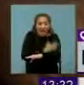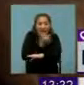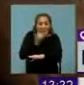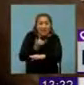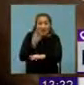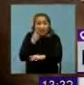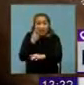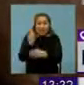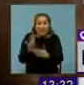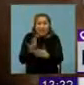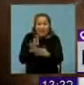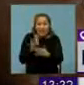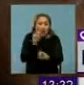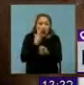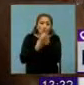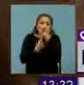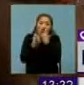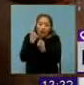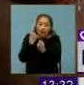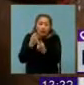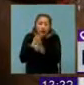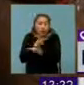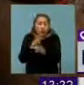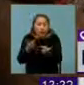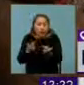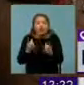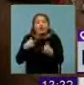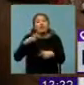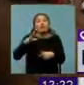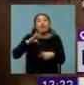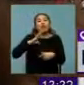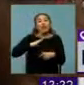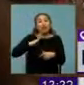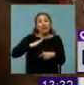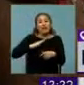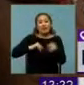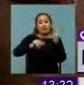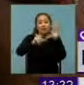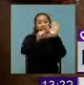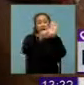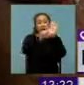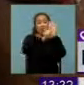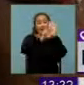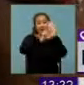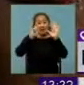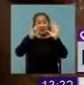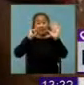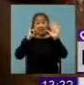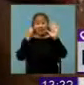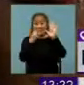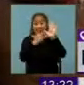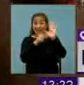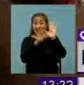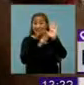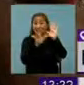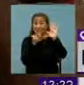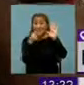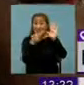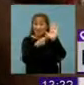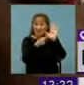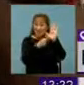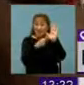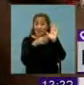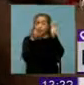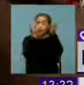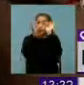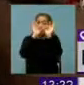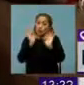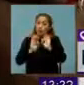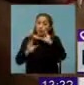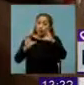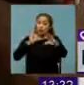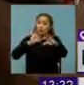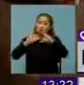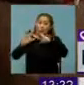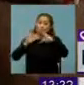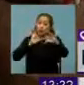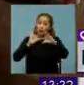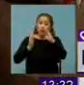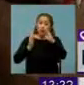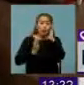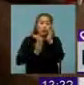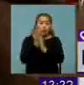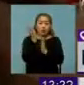los municipios no eran controlados y esto se debe a una ordenanza dejada por el ex intendente marcelo llano en donde los proyectos de comunicación